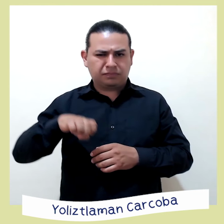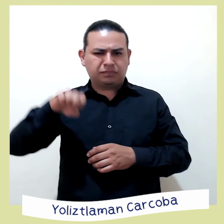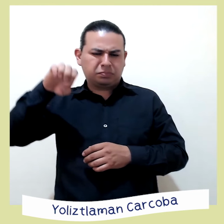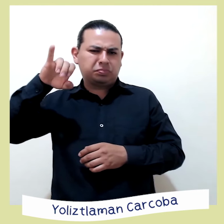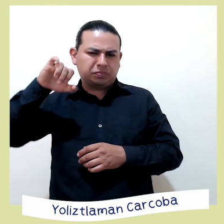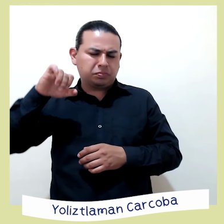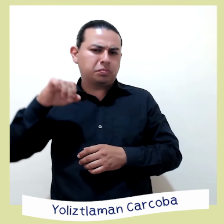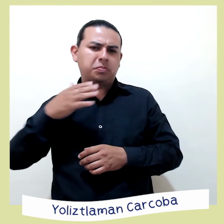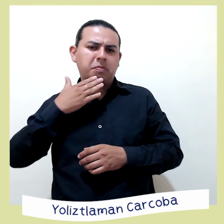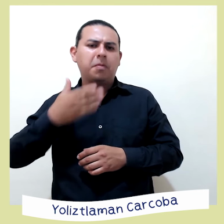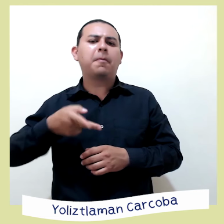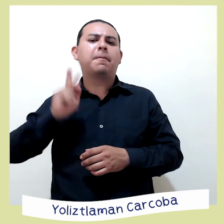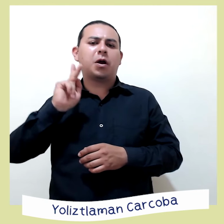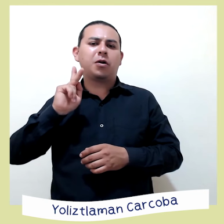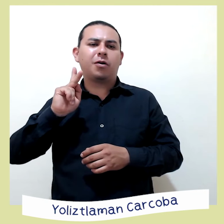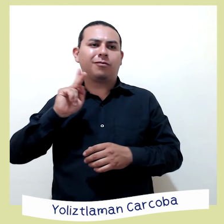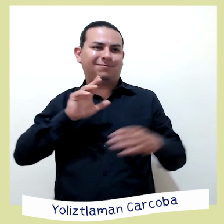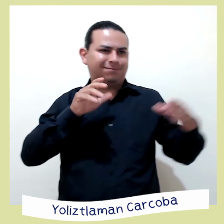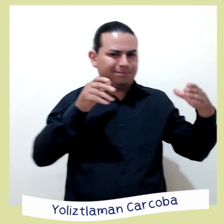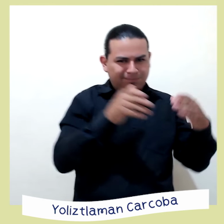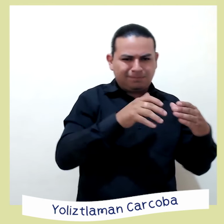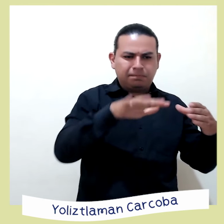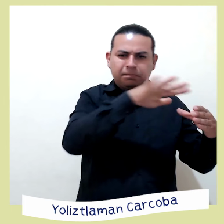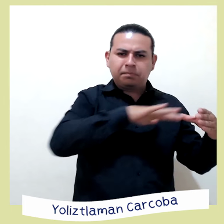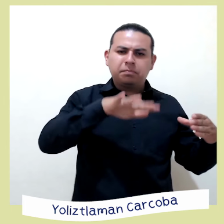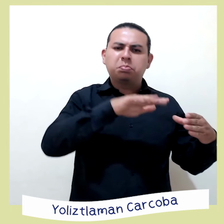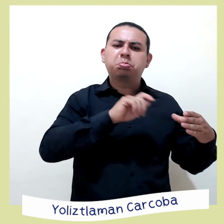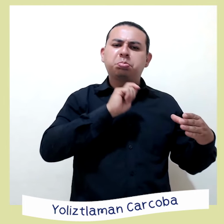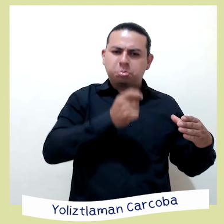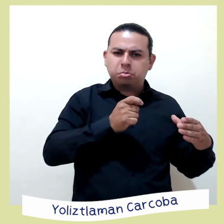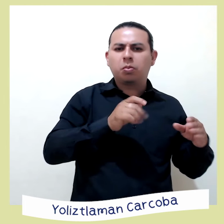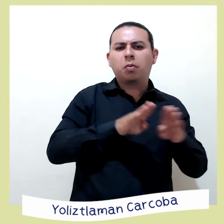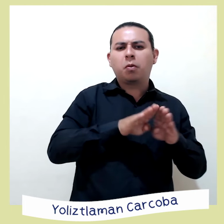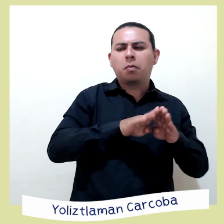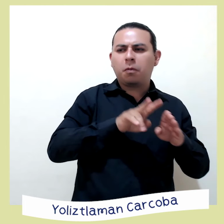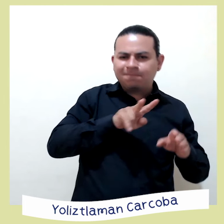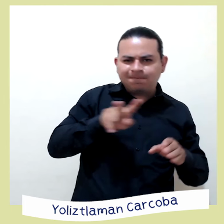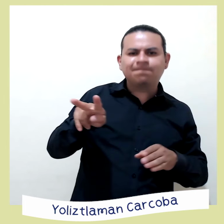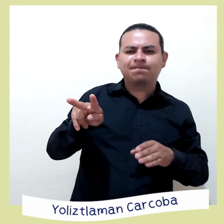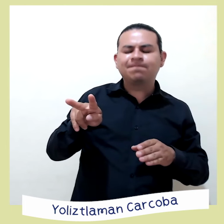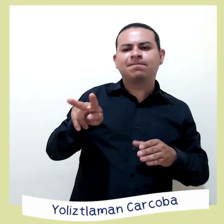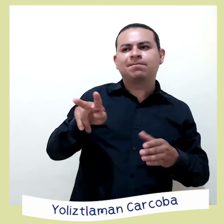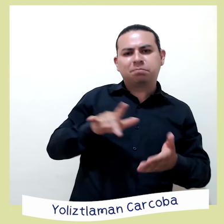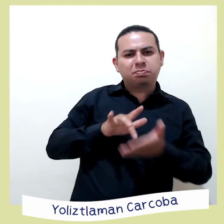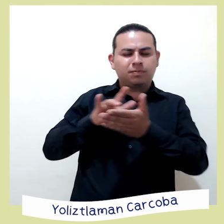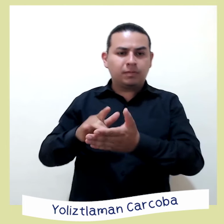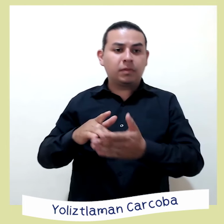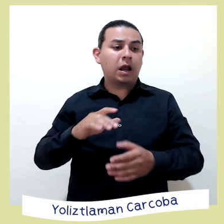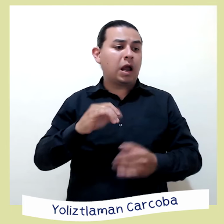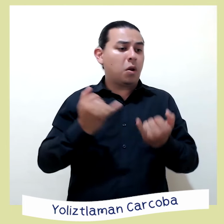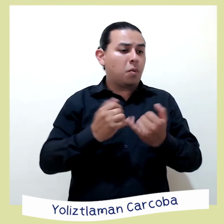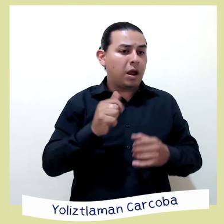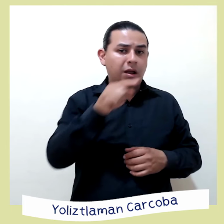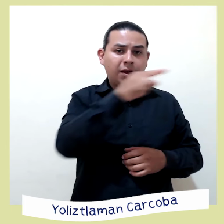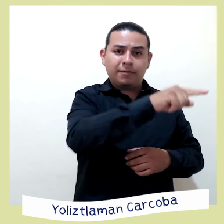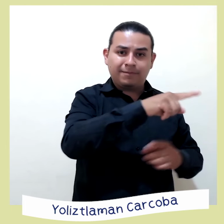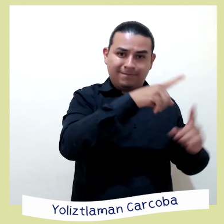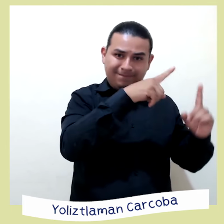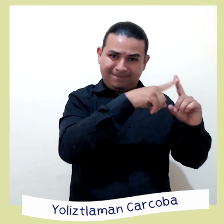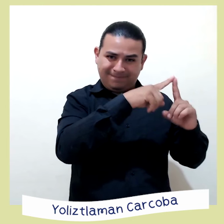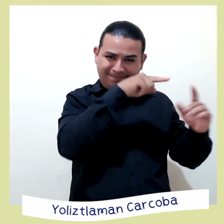la sociedad en general sí nos ayuda, ¿no? Yo voy a una iglesia los domingos y el padre